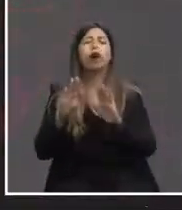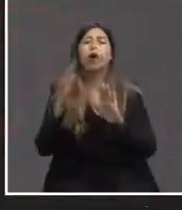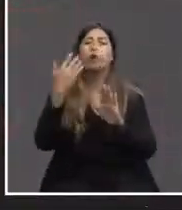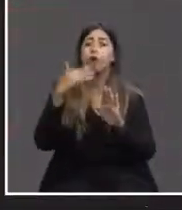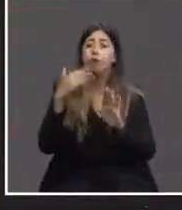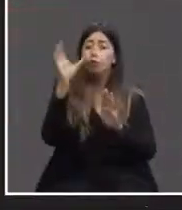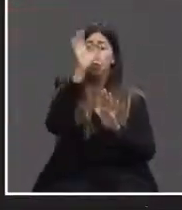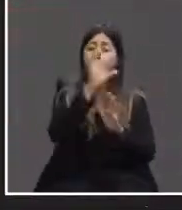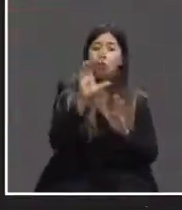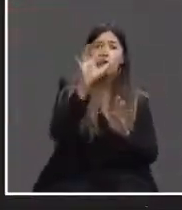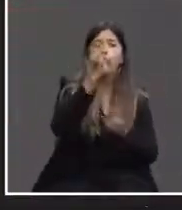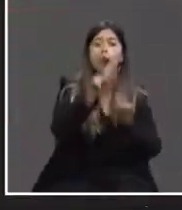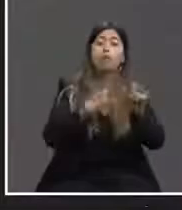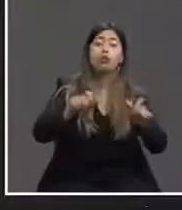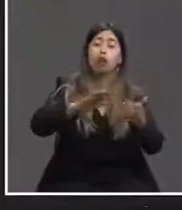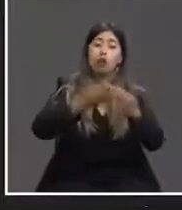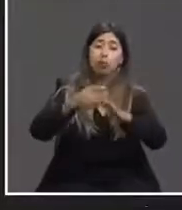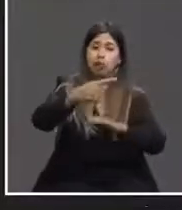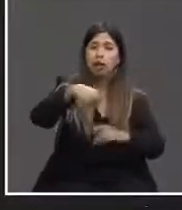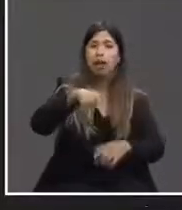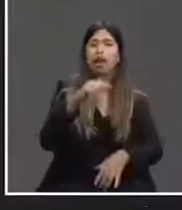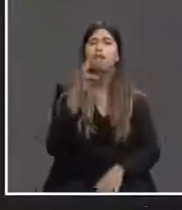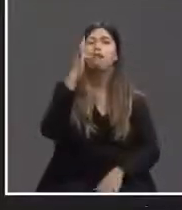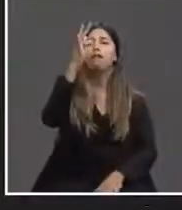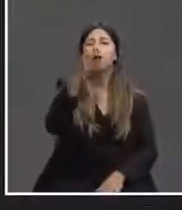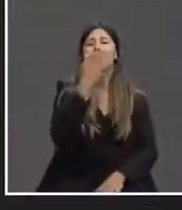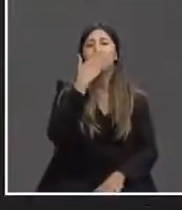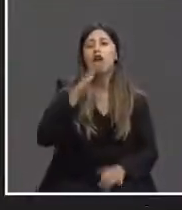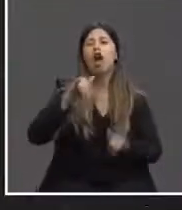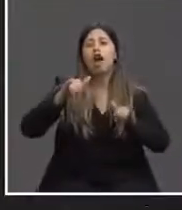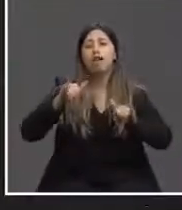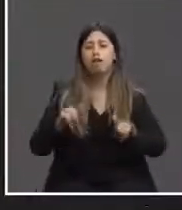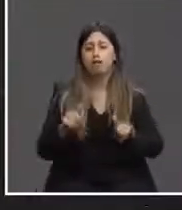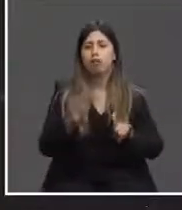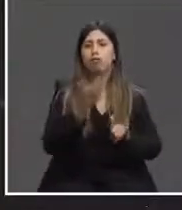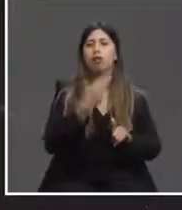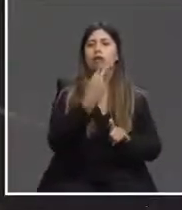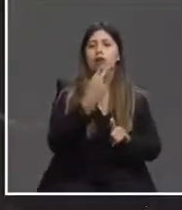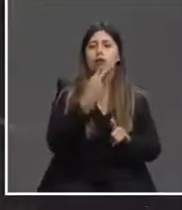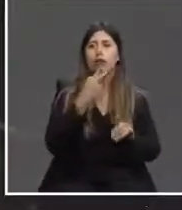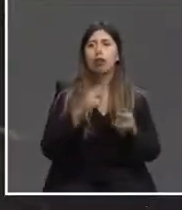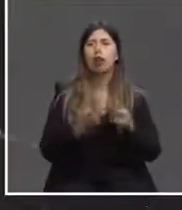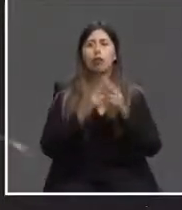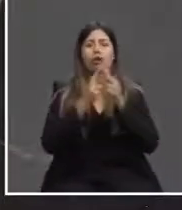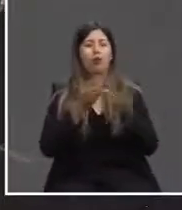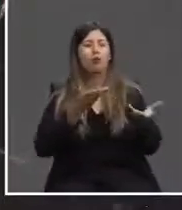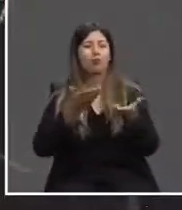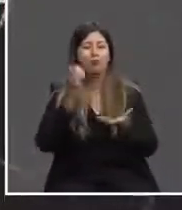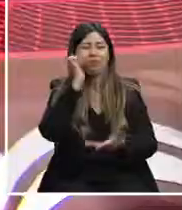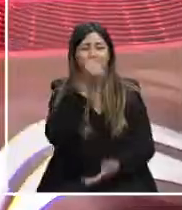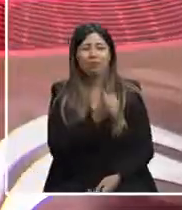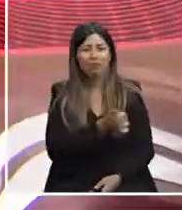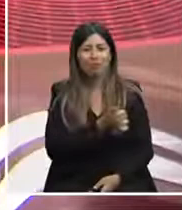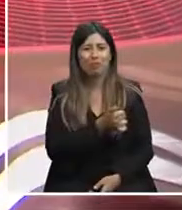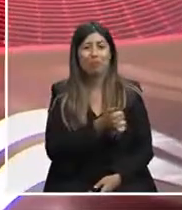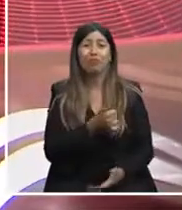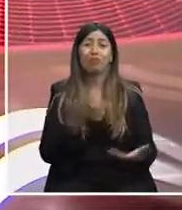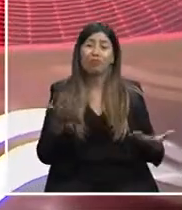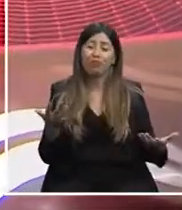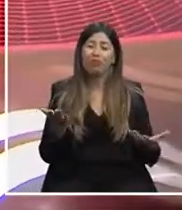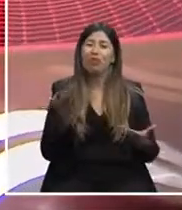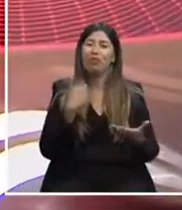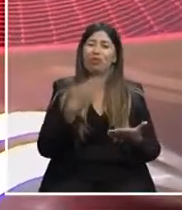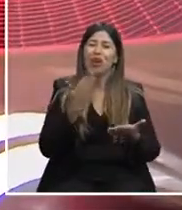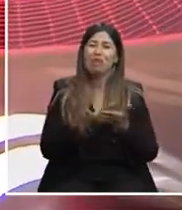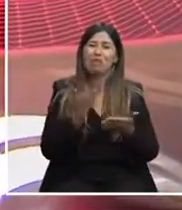comunidad, que es que el futuro mejor esté en el lugar que habitamos, en el lugar que construimos y en el que convivimos todos los días. Así es que vamos a sacarle